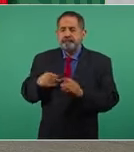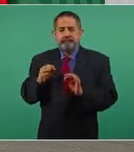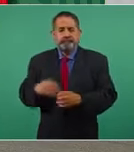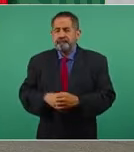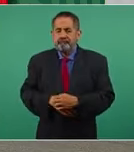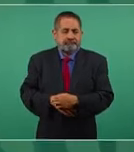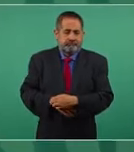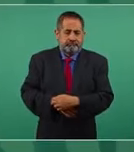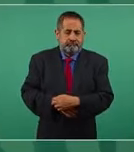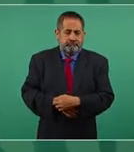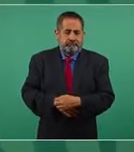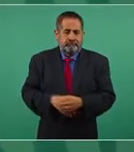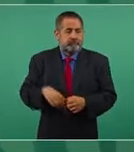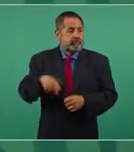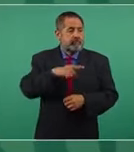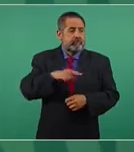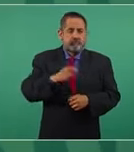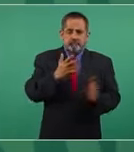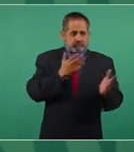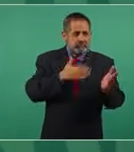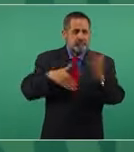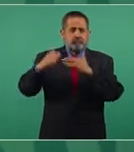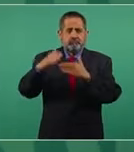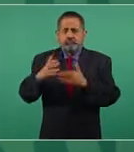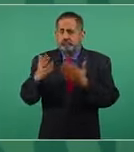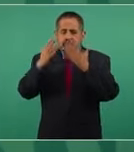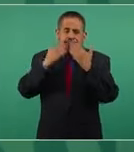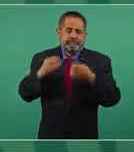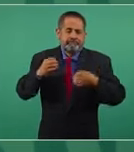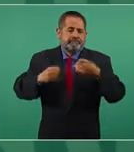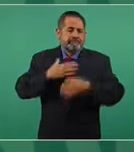Hubo progreso, pero sin justicia.